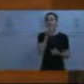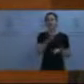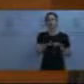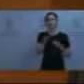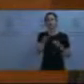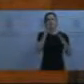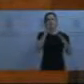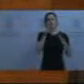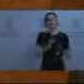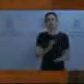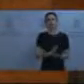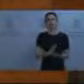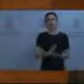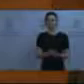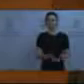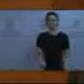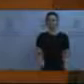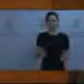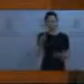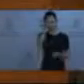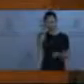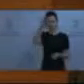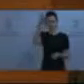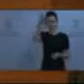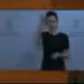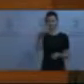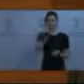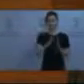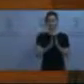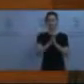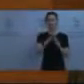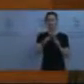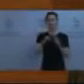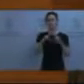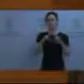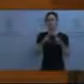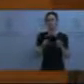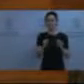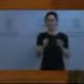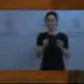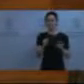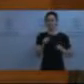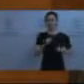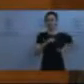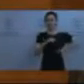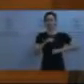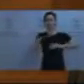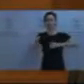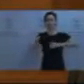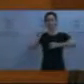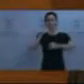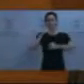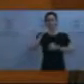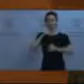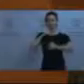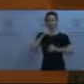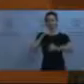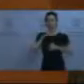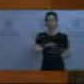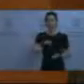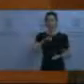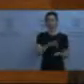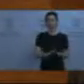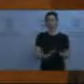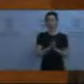realidad. Imagínese usted una misa asturiana a gaita, celebrada en un lugar de